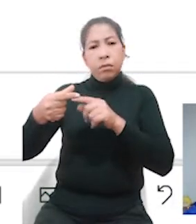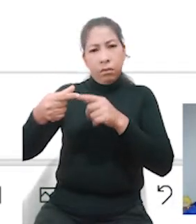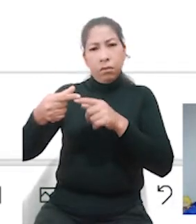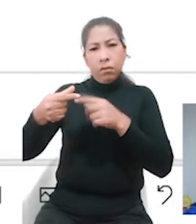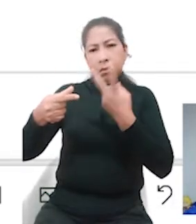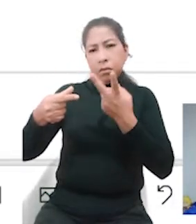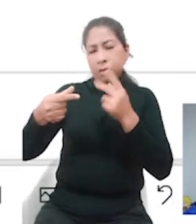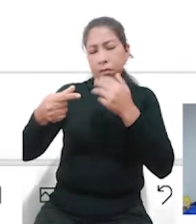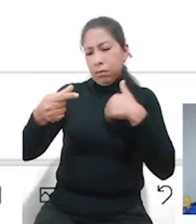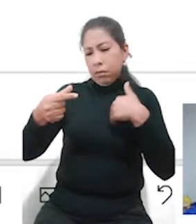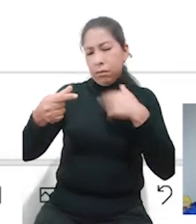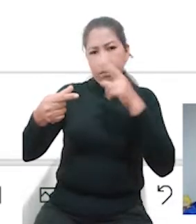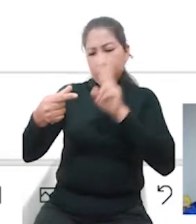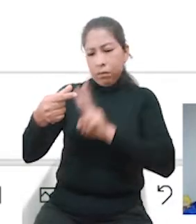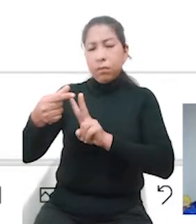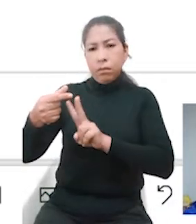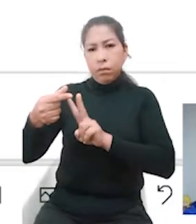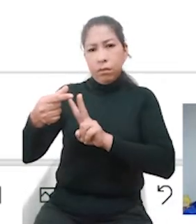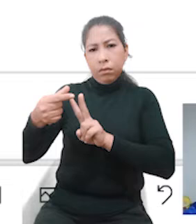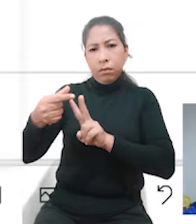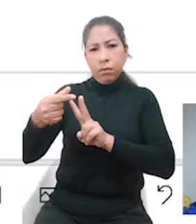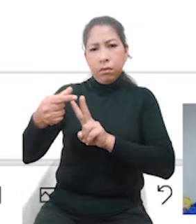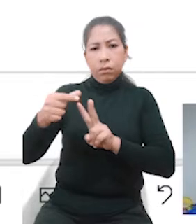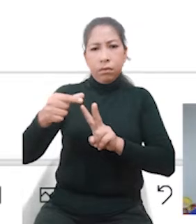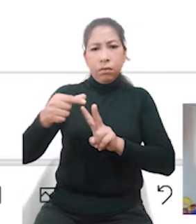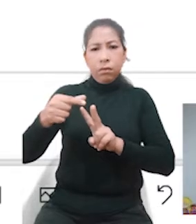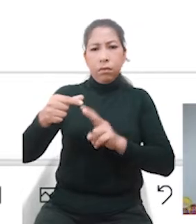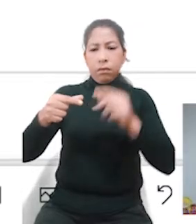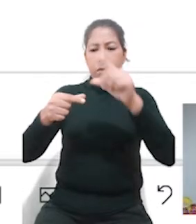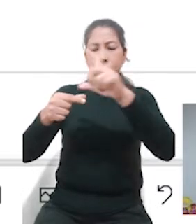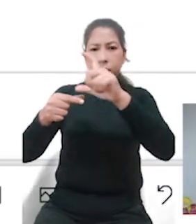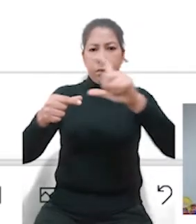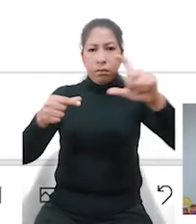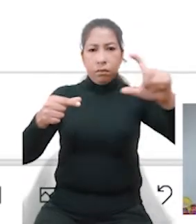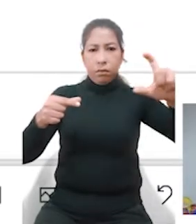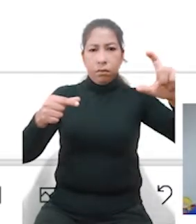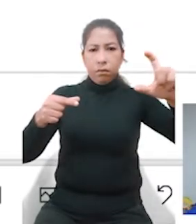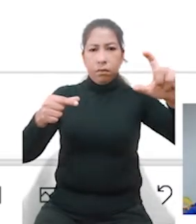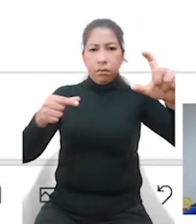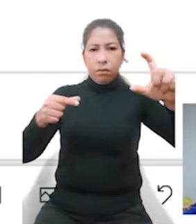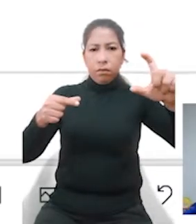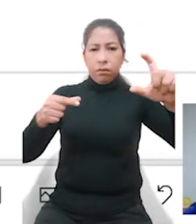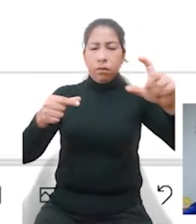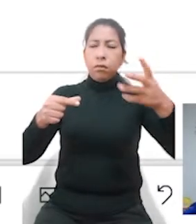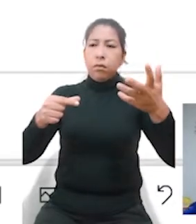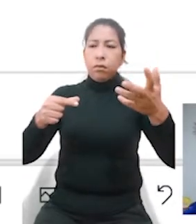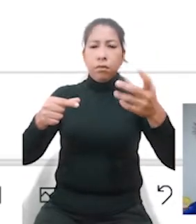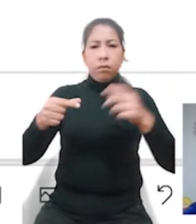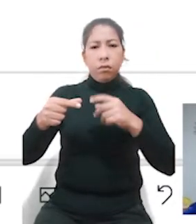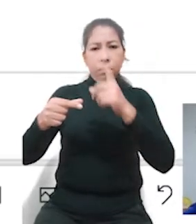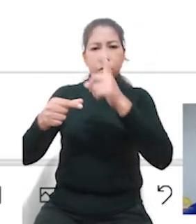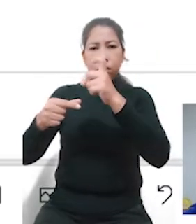elementos. Nuevamente tenemos acá la base, que es 2. Tenemos el